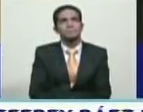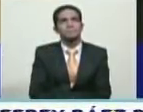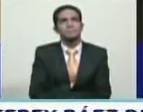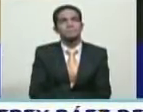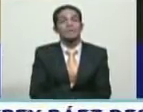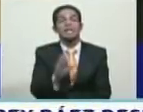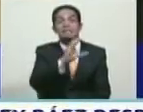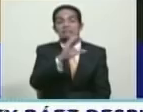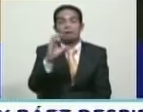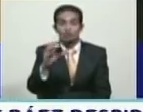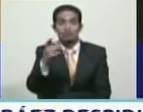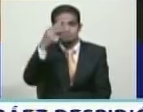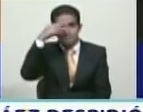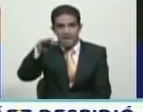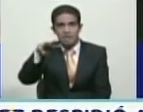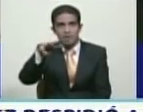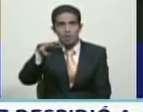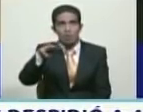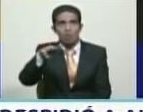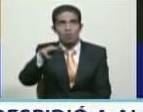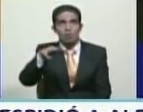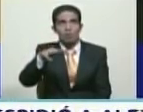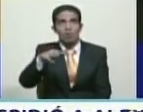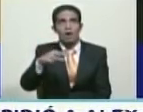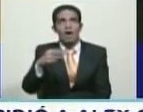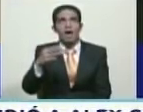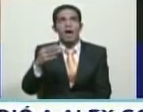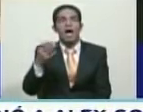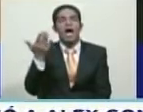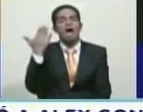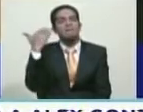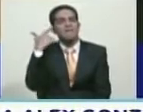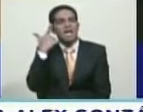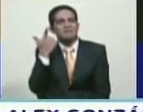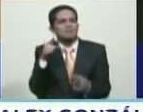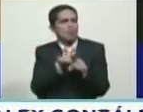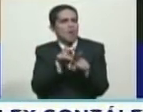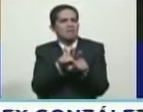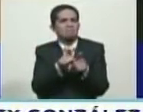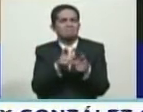Cancún, en Cancún, there was a feverish